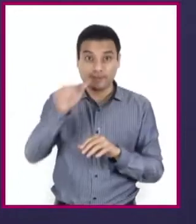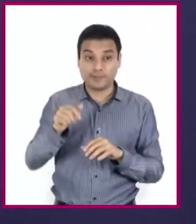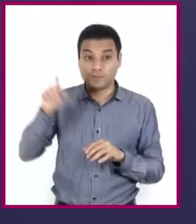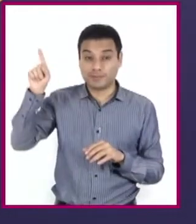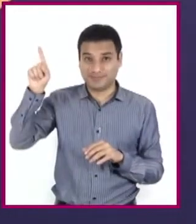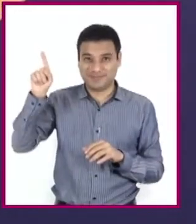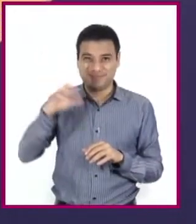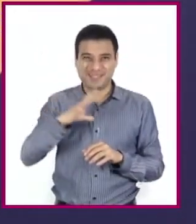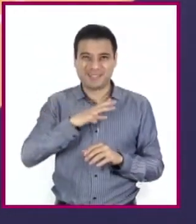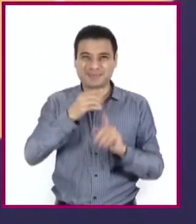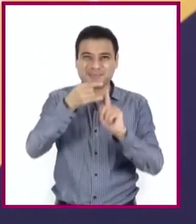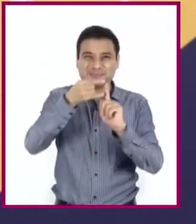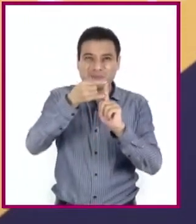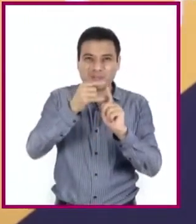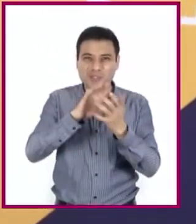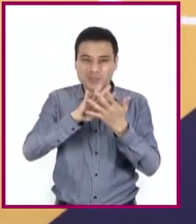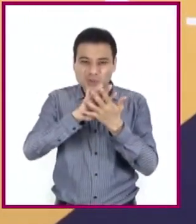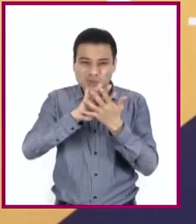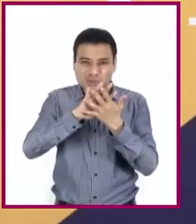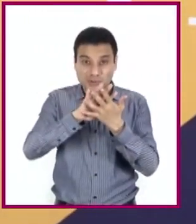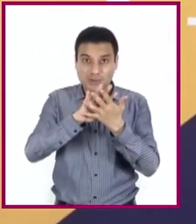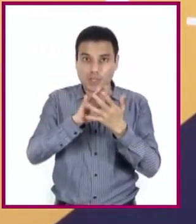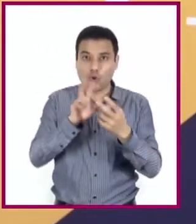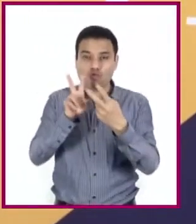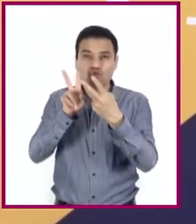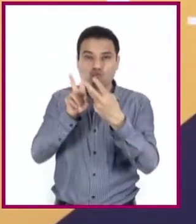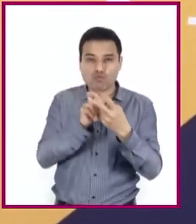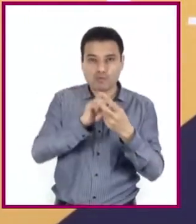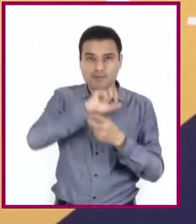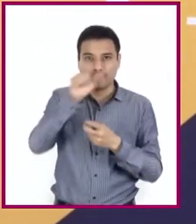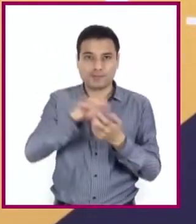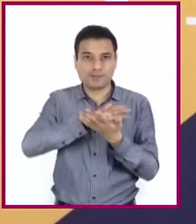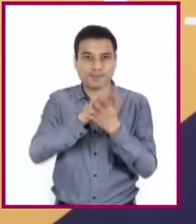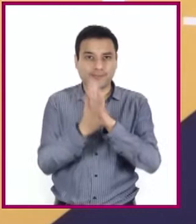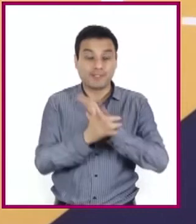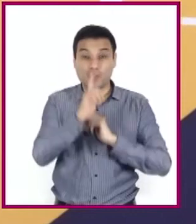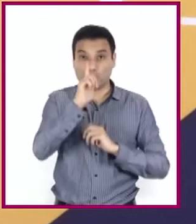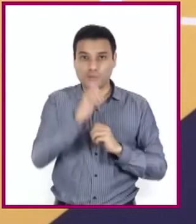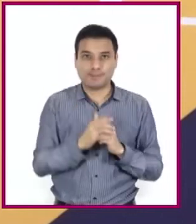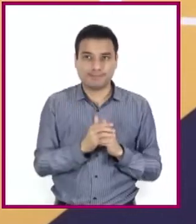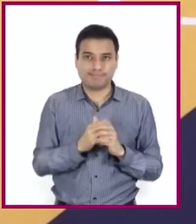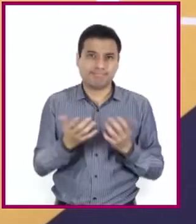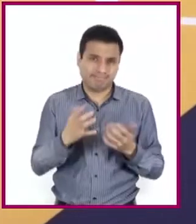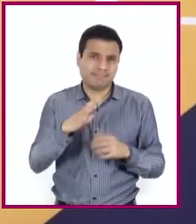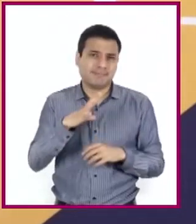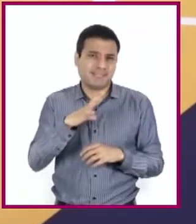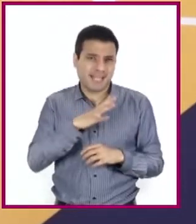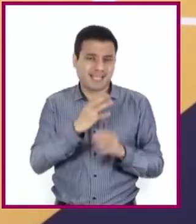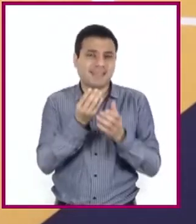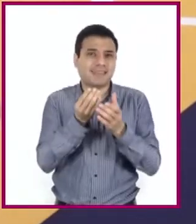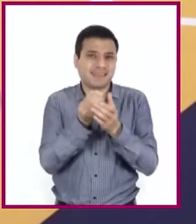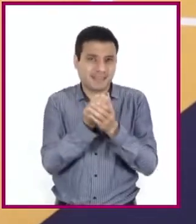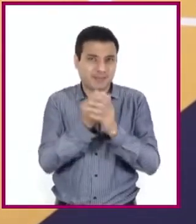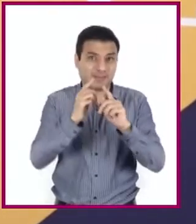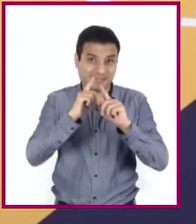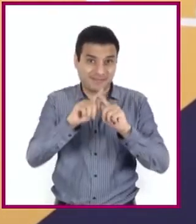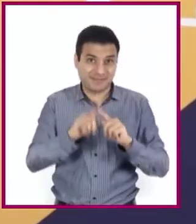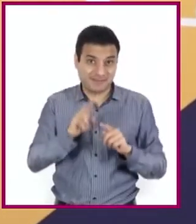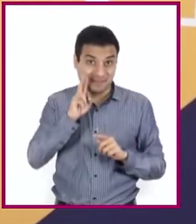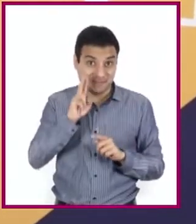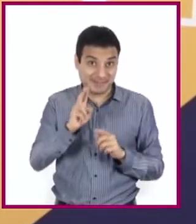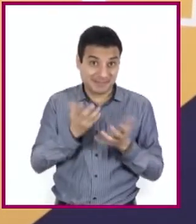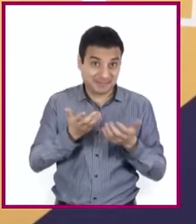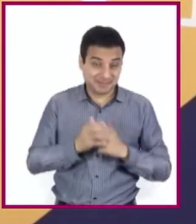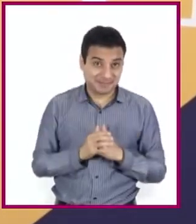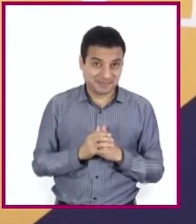solares. Podemos concluir que la generación de la electricidad es un proceso muy variado, dependiendo de la